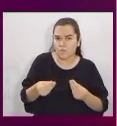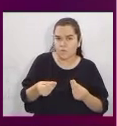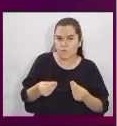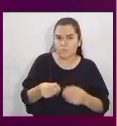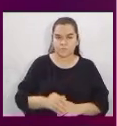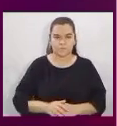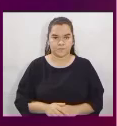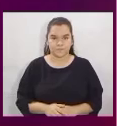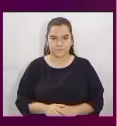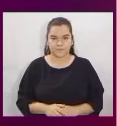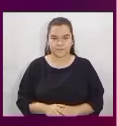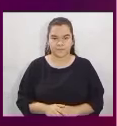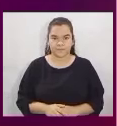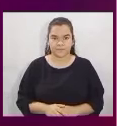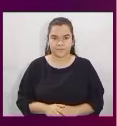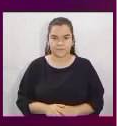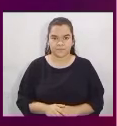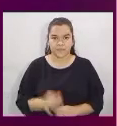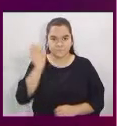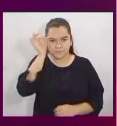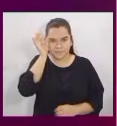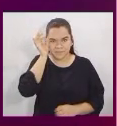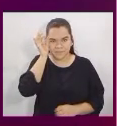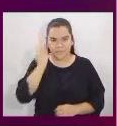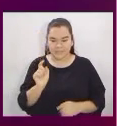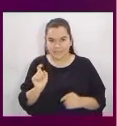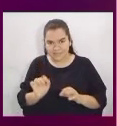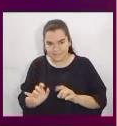como no tengo el control del... A ver.